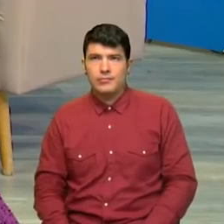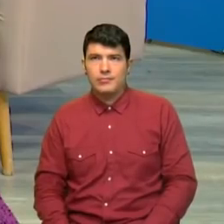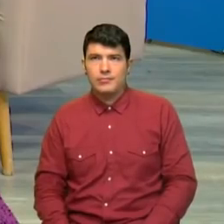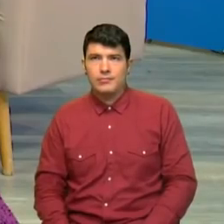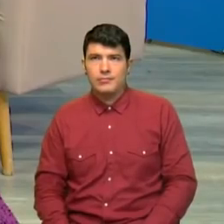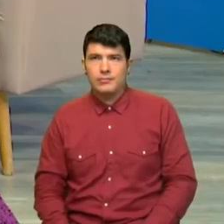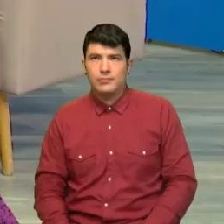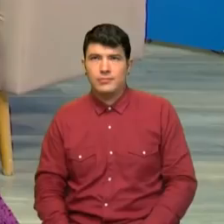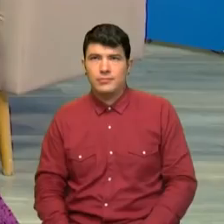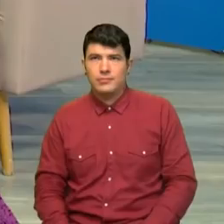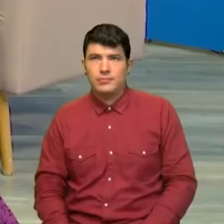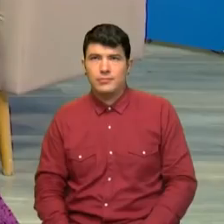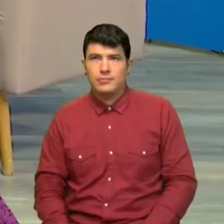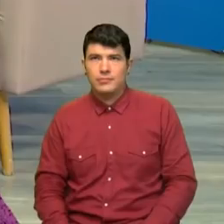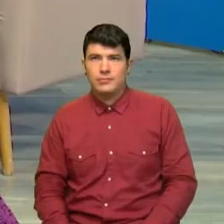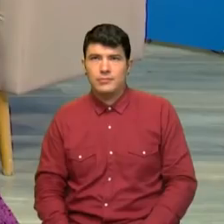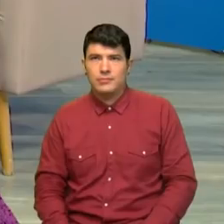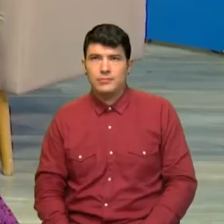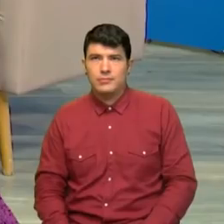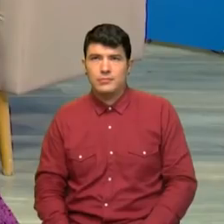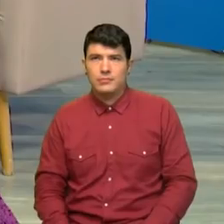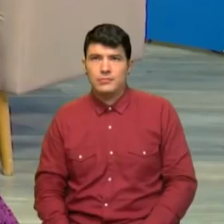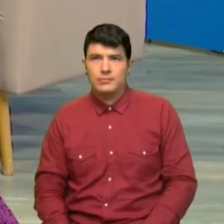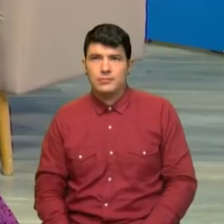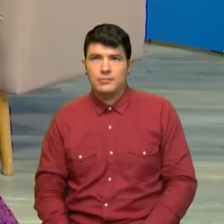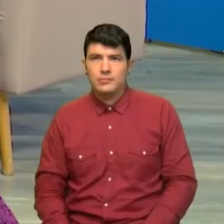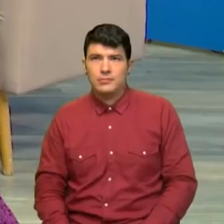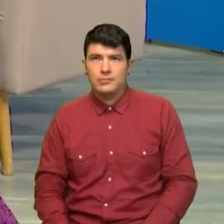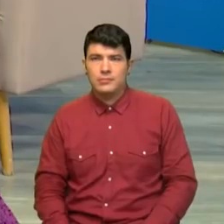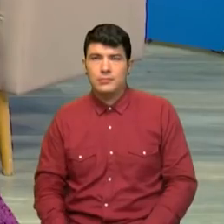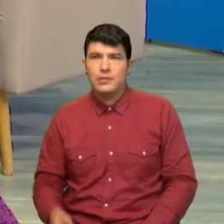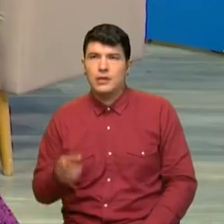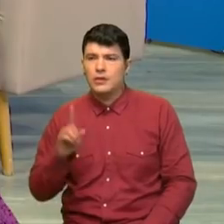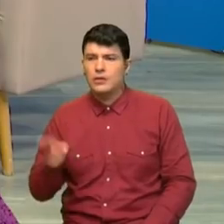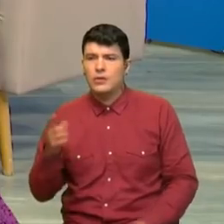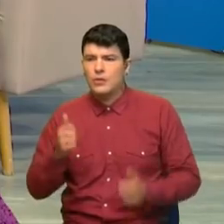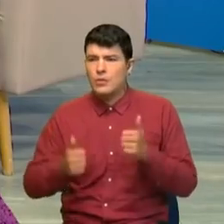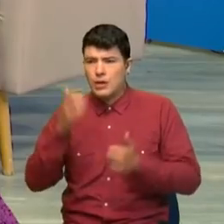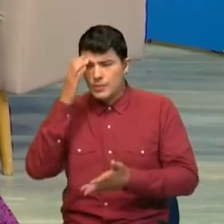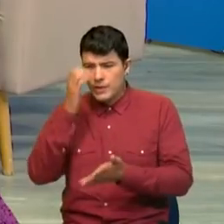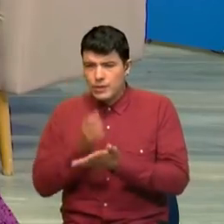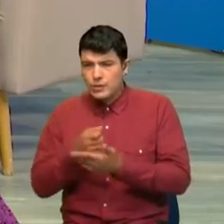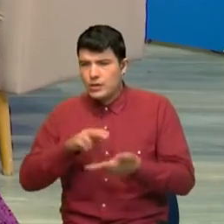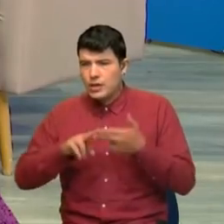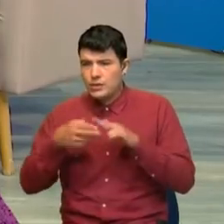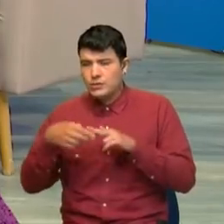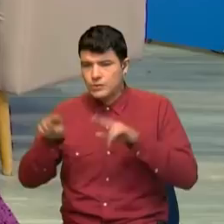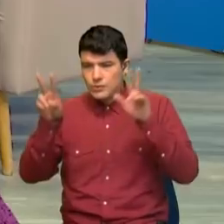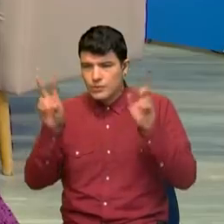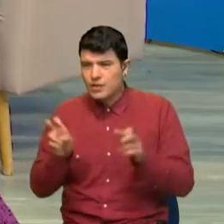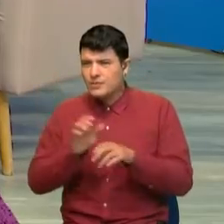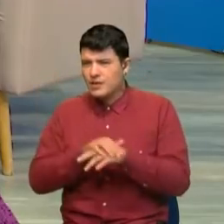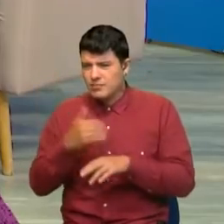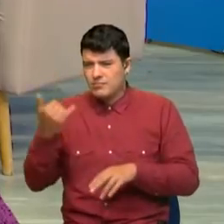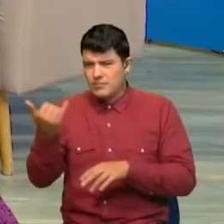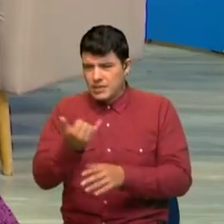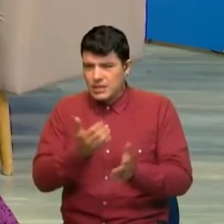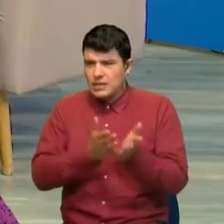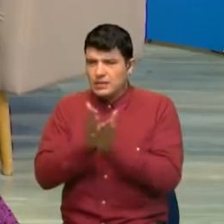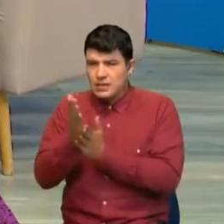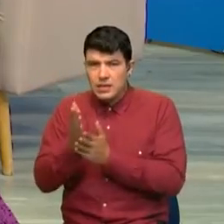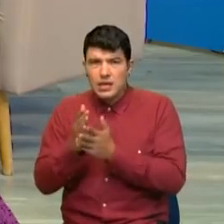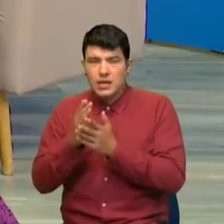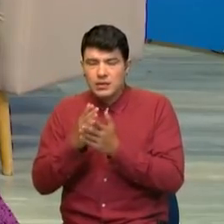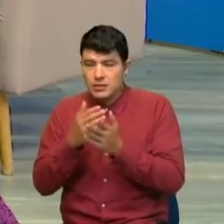Bueno, doña Beatriz, vamos a ver qué nos dice usted respecto a este tema, Doc. Es muy común cuando existen hijos de otras familias